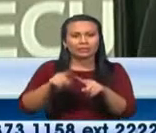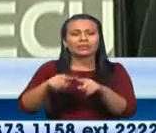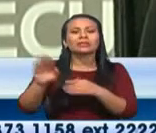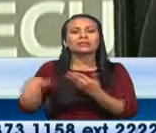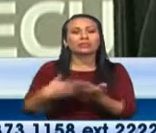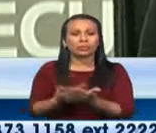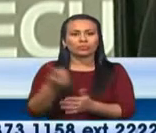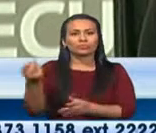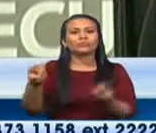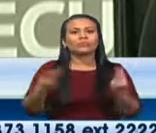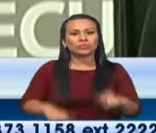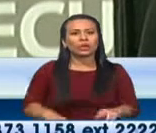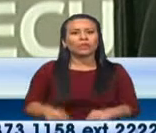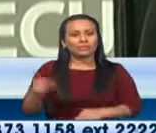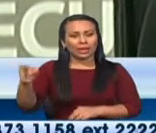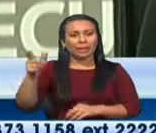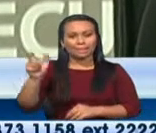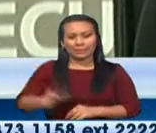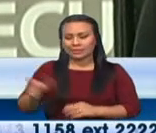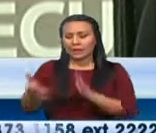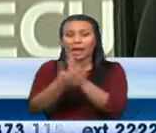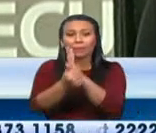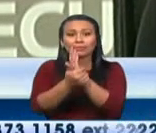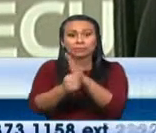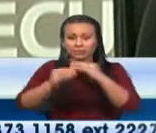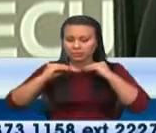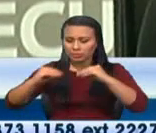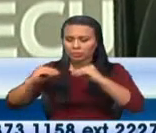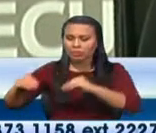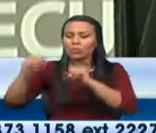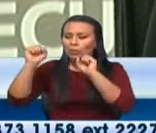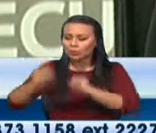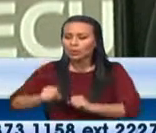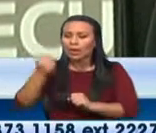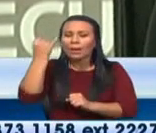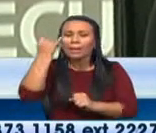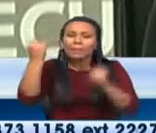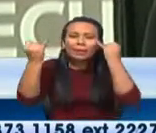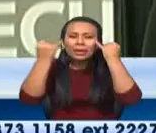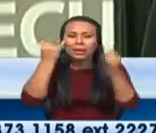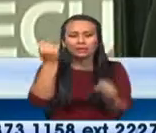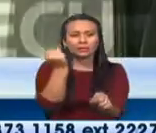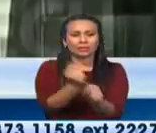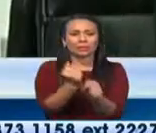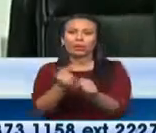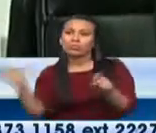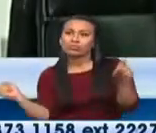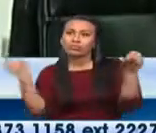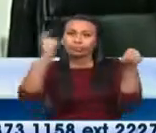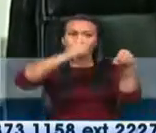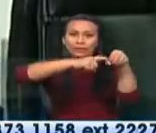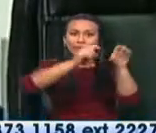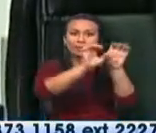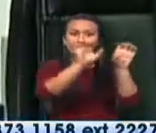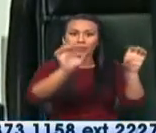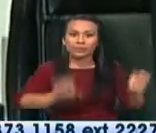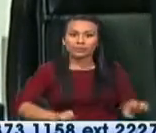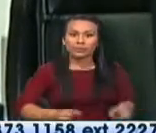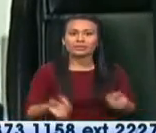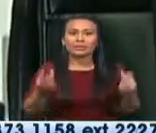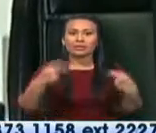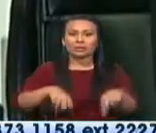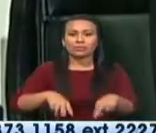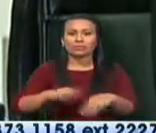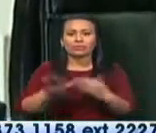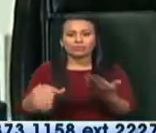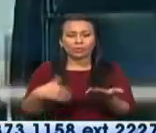para el desarrollo de la actividad de la cual vamos a ejercer y que su calificación de convivencia mínima sea buena. Ustedes tienen la oportunidad de